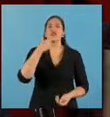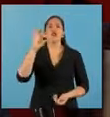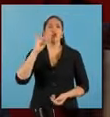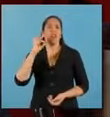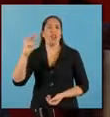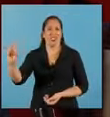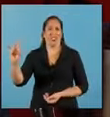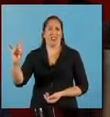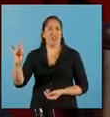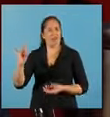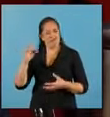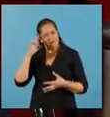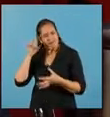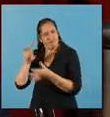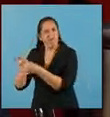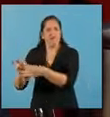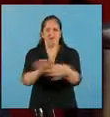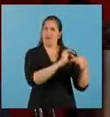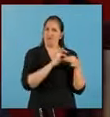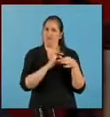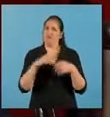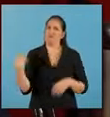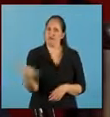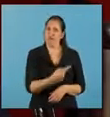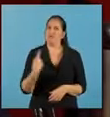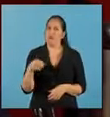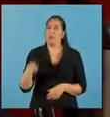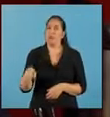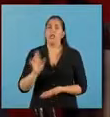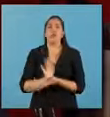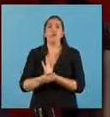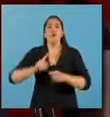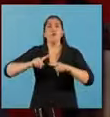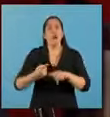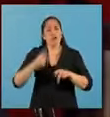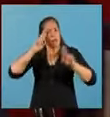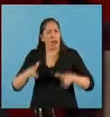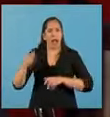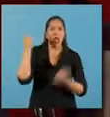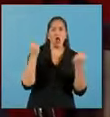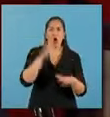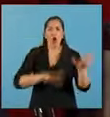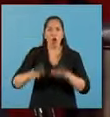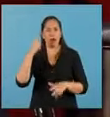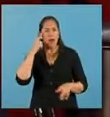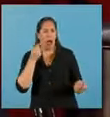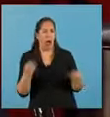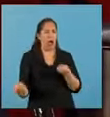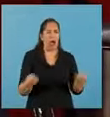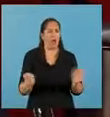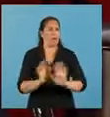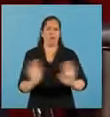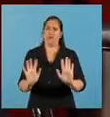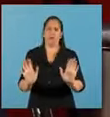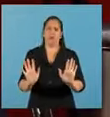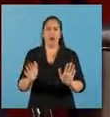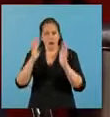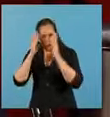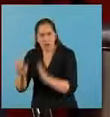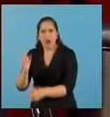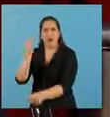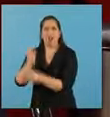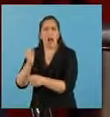nacional. Al mismo tiempo, estamos dejando atrás una política económica centrada en la especulación para volver a poner el foco en el trabajo